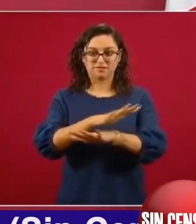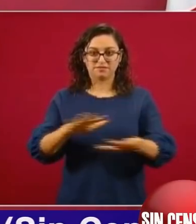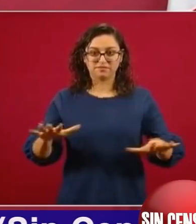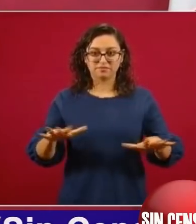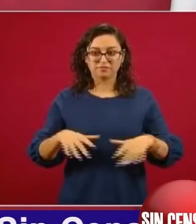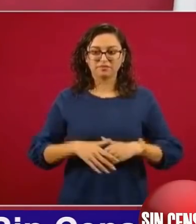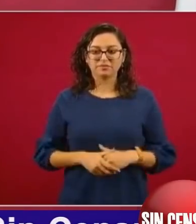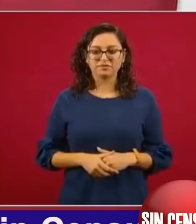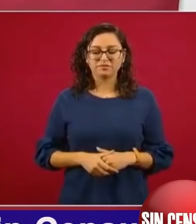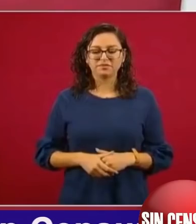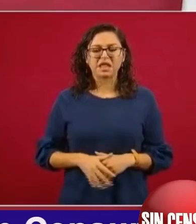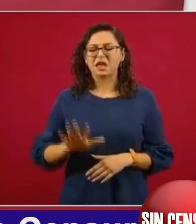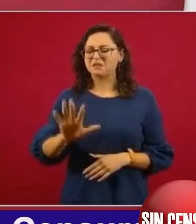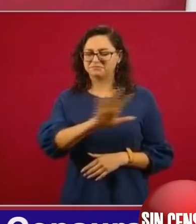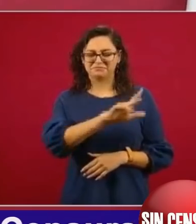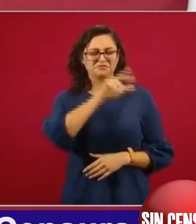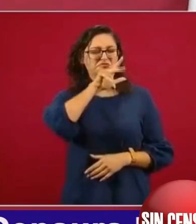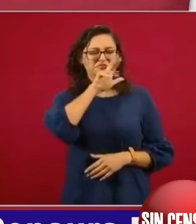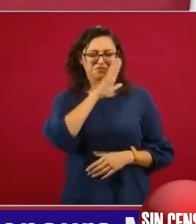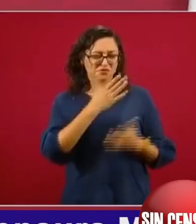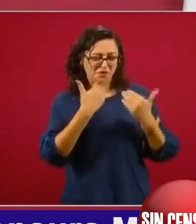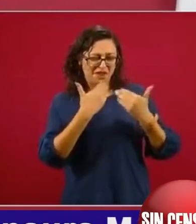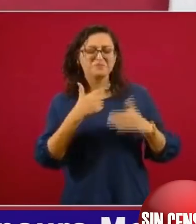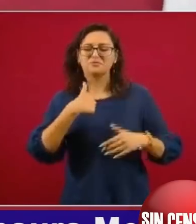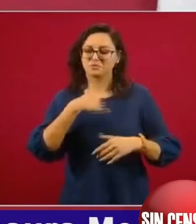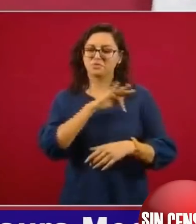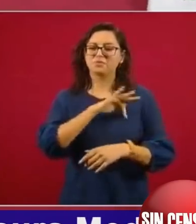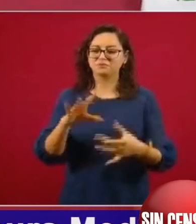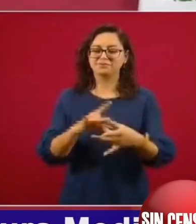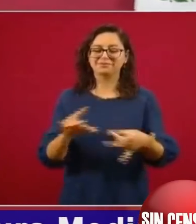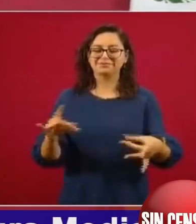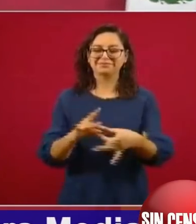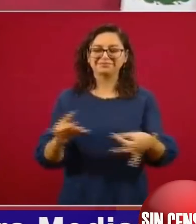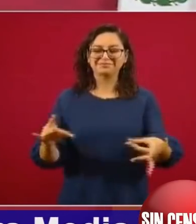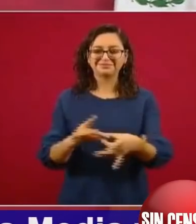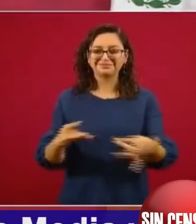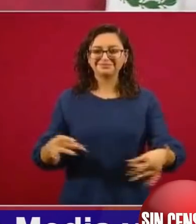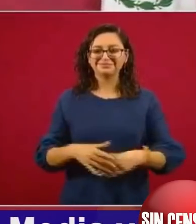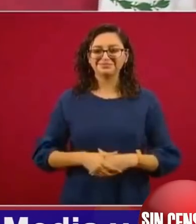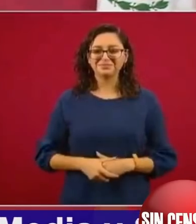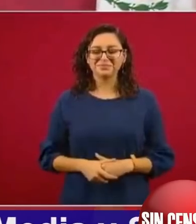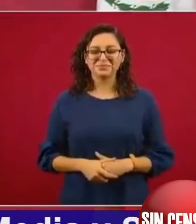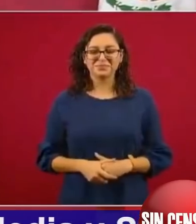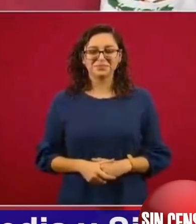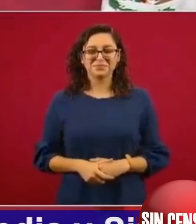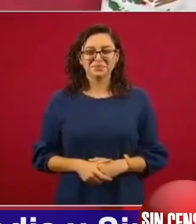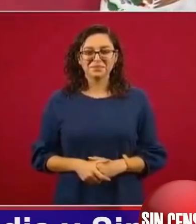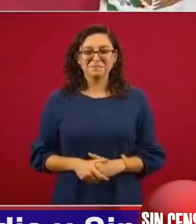Bueno, yo se los explico. A ver si coincide. ¿Cuánto?